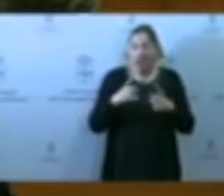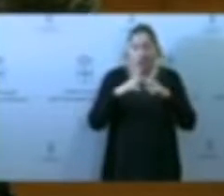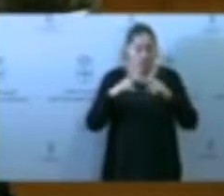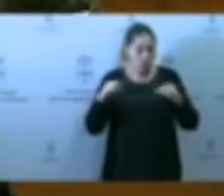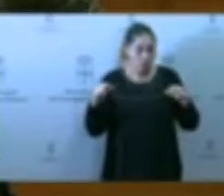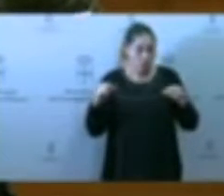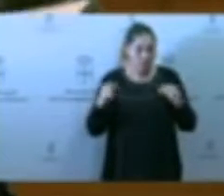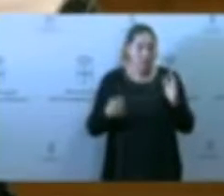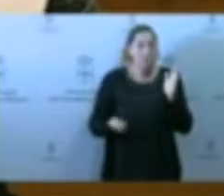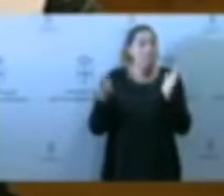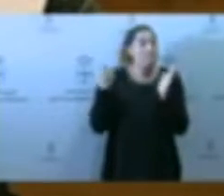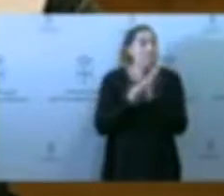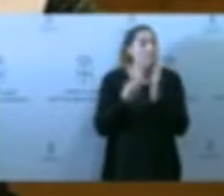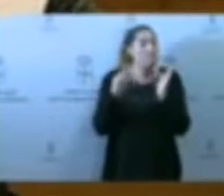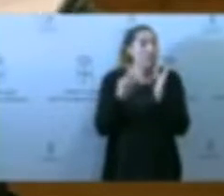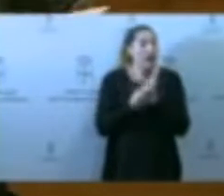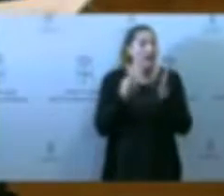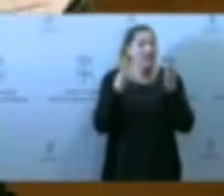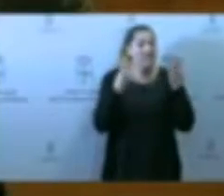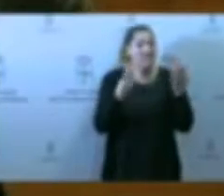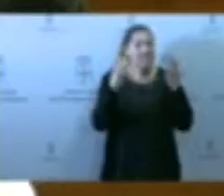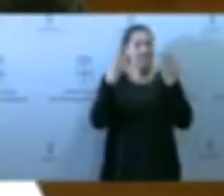Asturias se pagarían